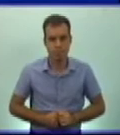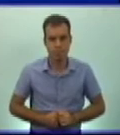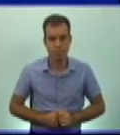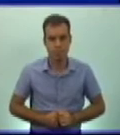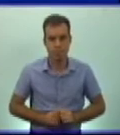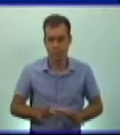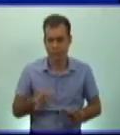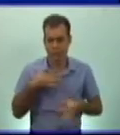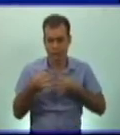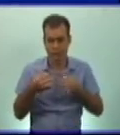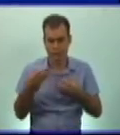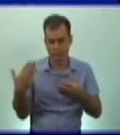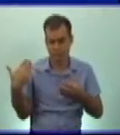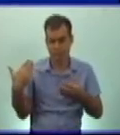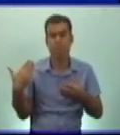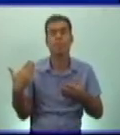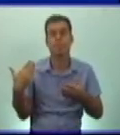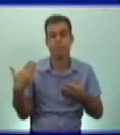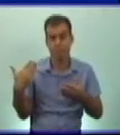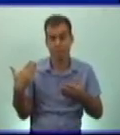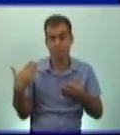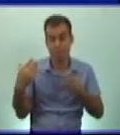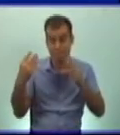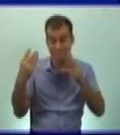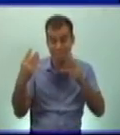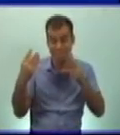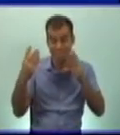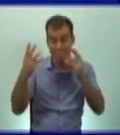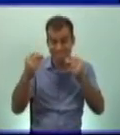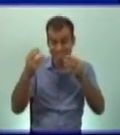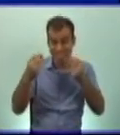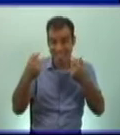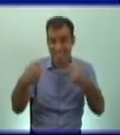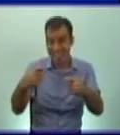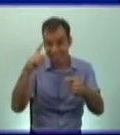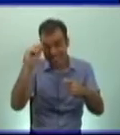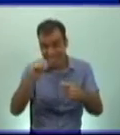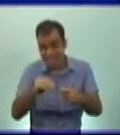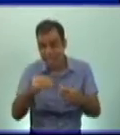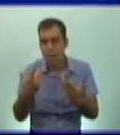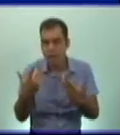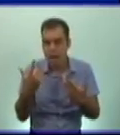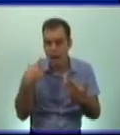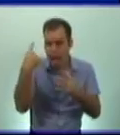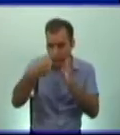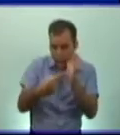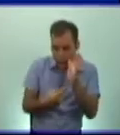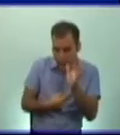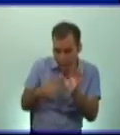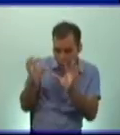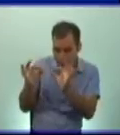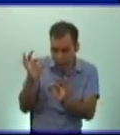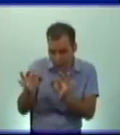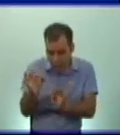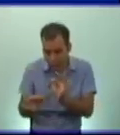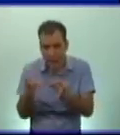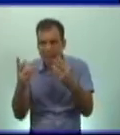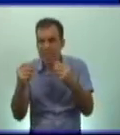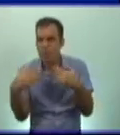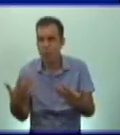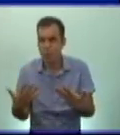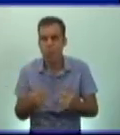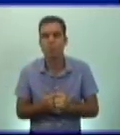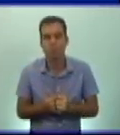había comentado que desde el punto de vista cuantitativo tenemos que conocer qué tipo de partículas forman a cada sustancia. El